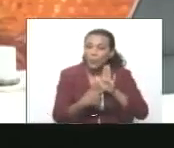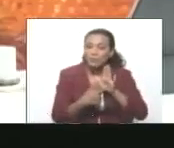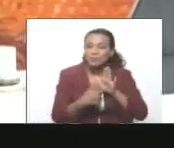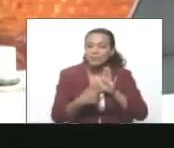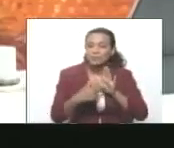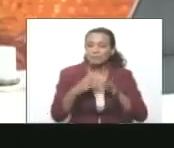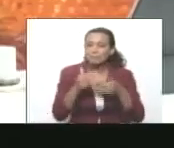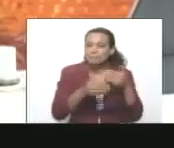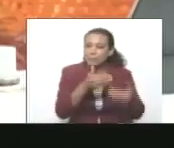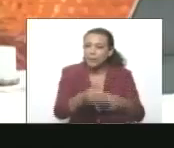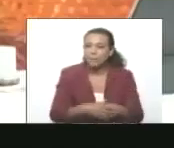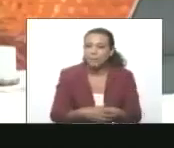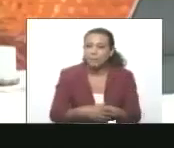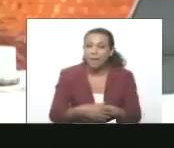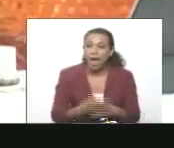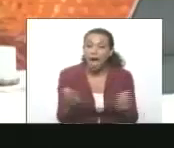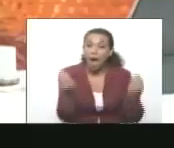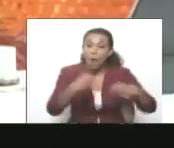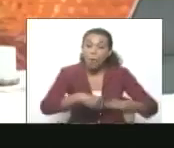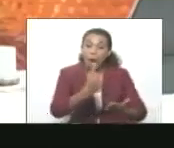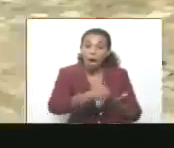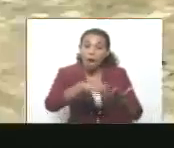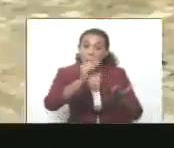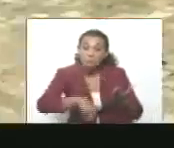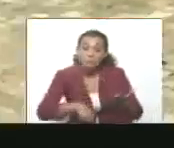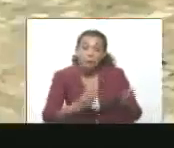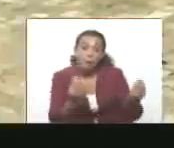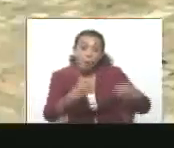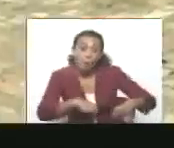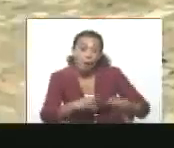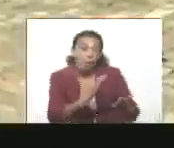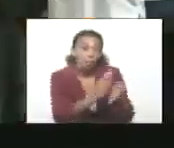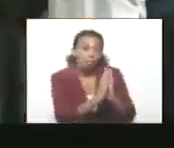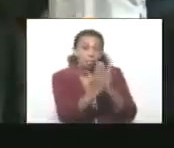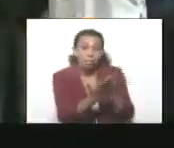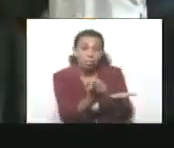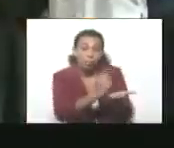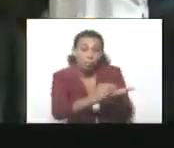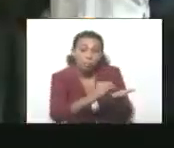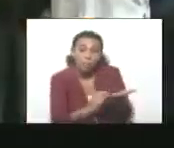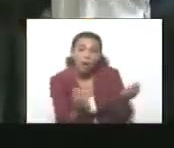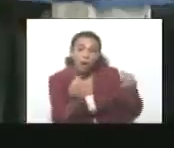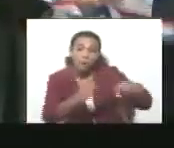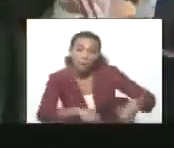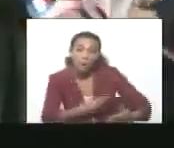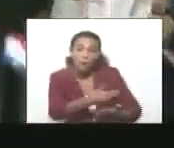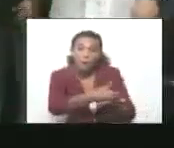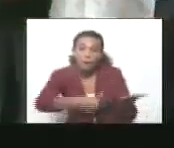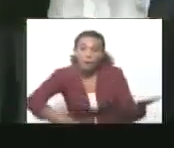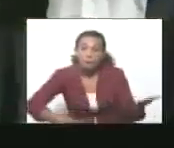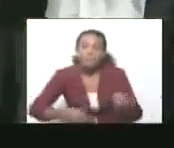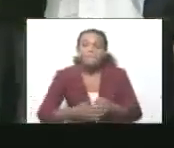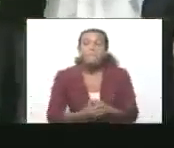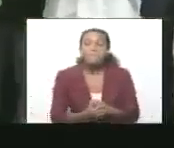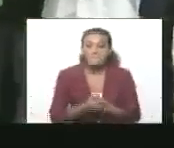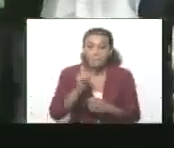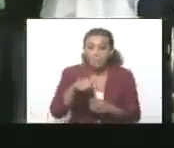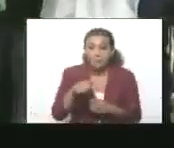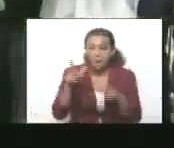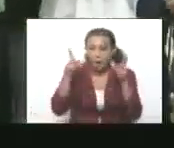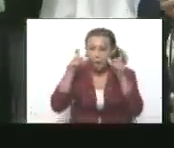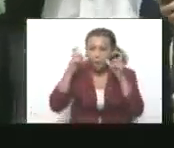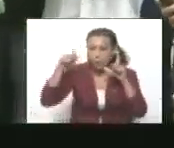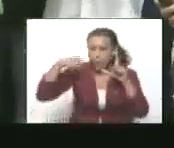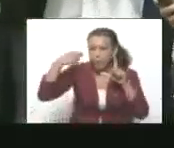seguimiento. Se firmaron un conjunto de documentos, un ¿Qué me puedes decir de la feria? Ahí están las imágenes,